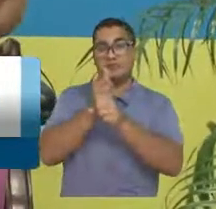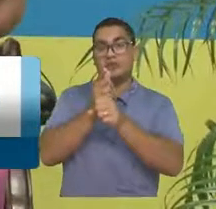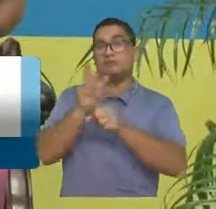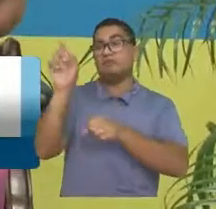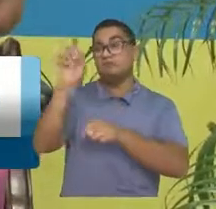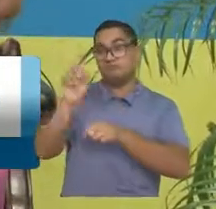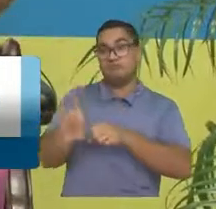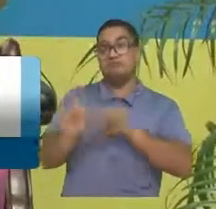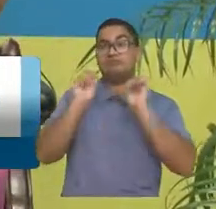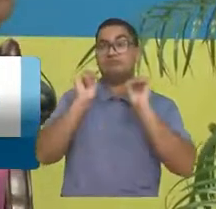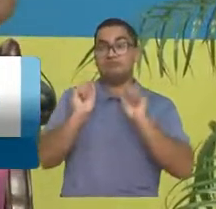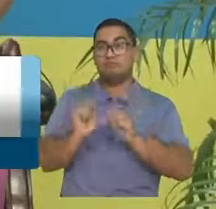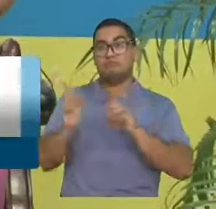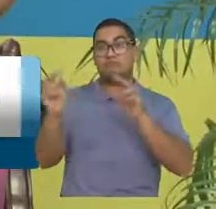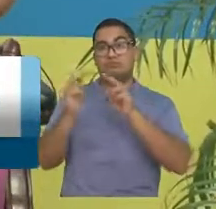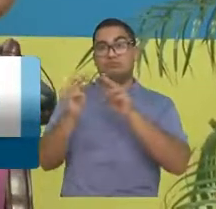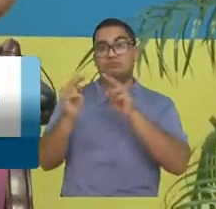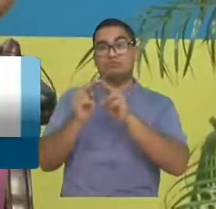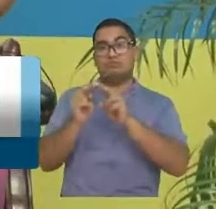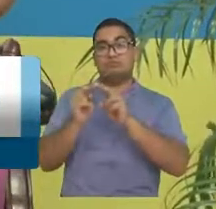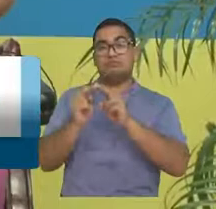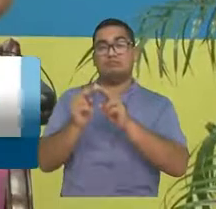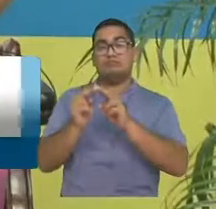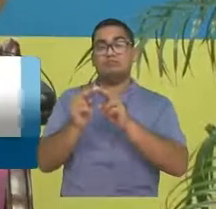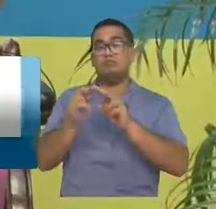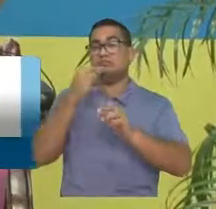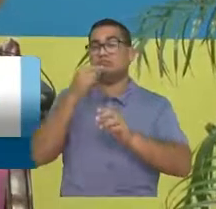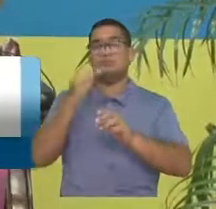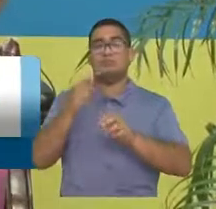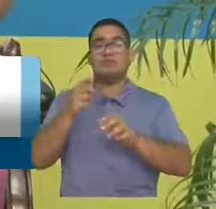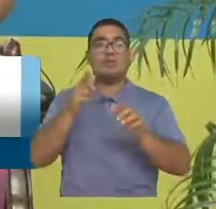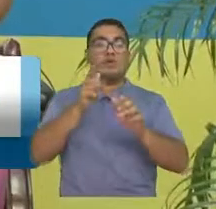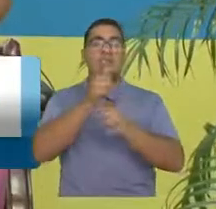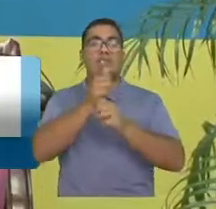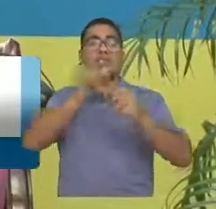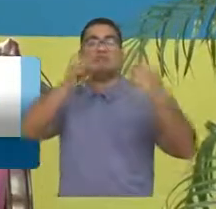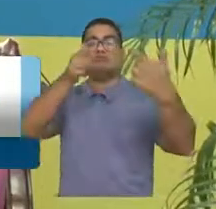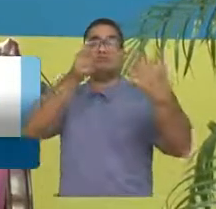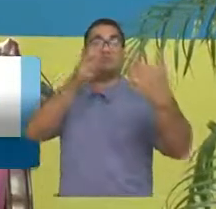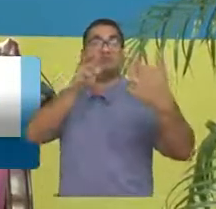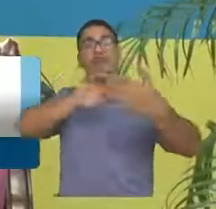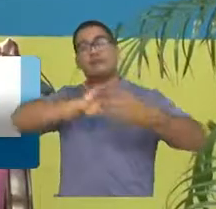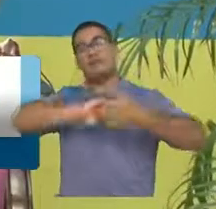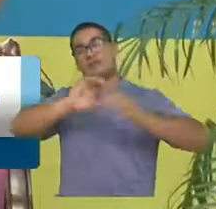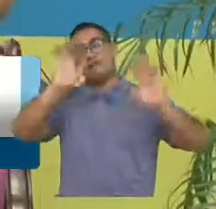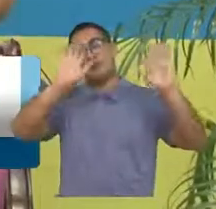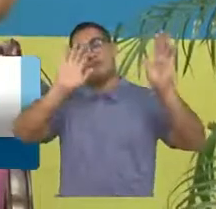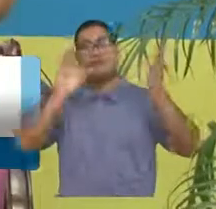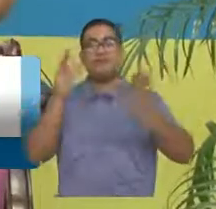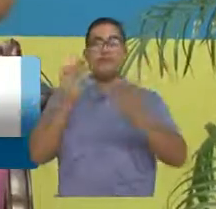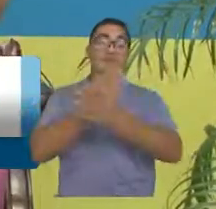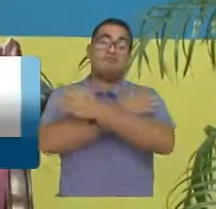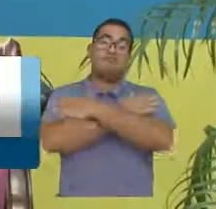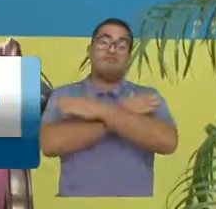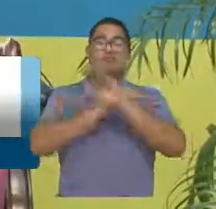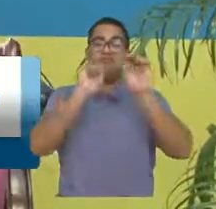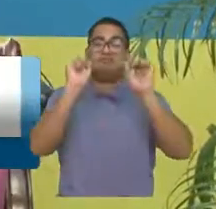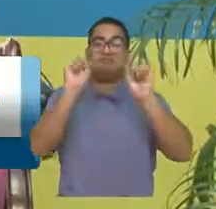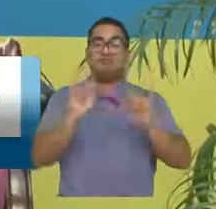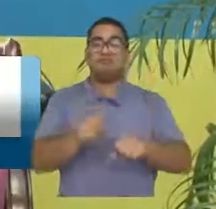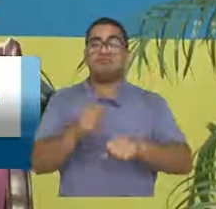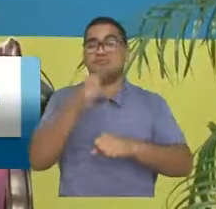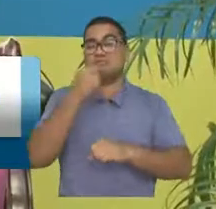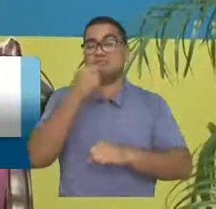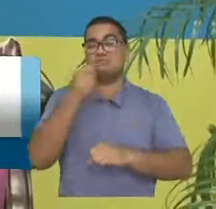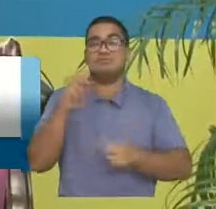internet, que para estos momentos sirve. Una videollamada, mi amiga, que no la he visto en años. ¿Cómo